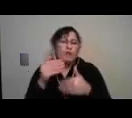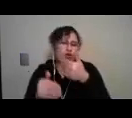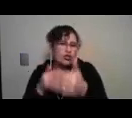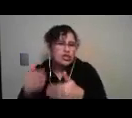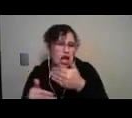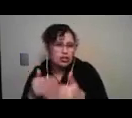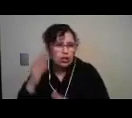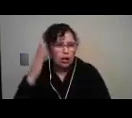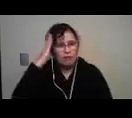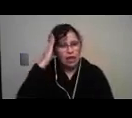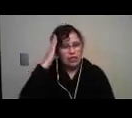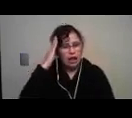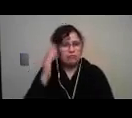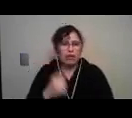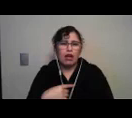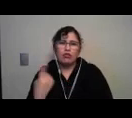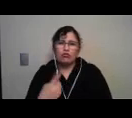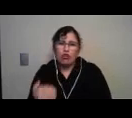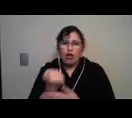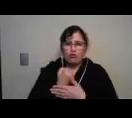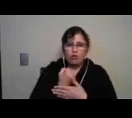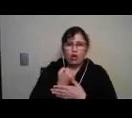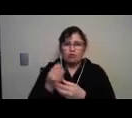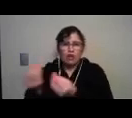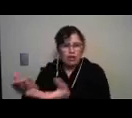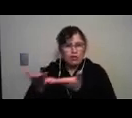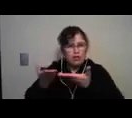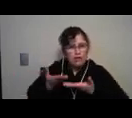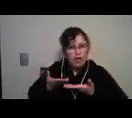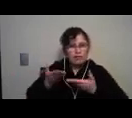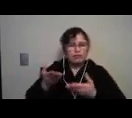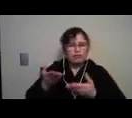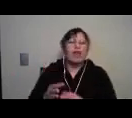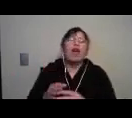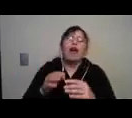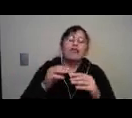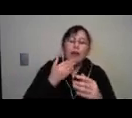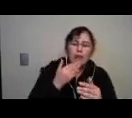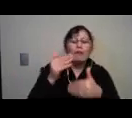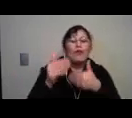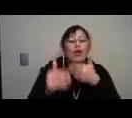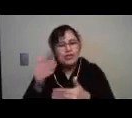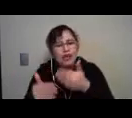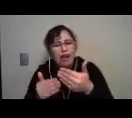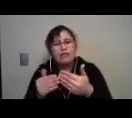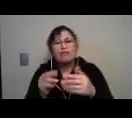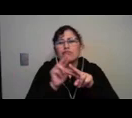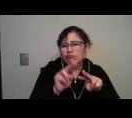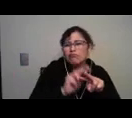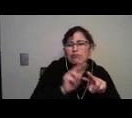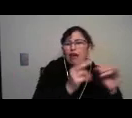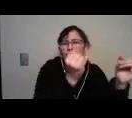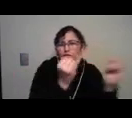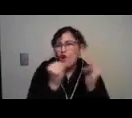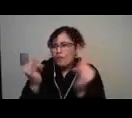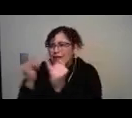permiten recibir, procesar y elaborar información, ¿cierto? Respecto del medio ambiente que